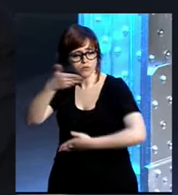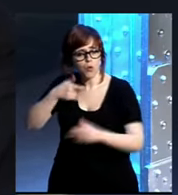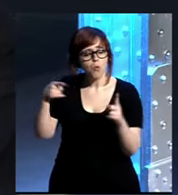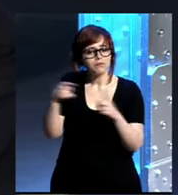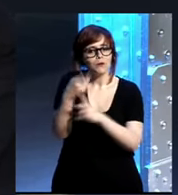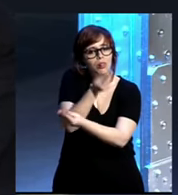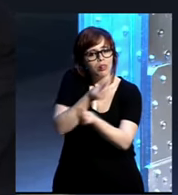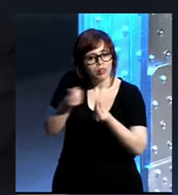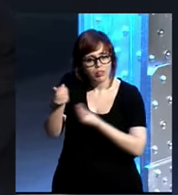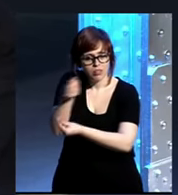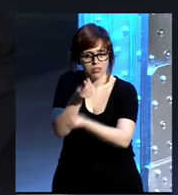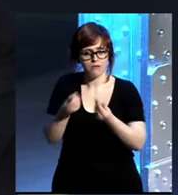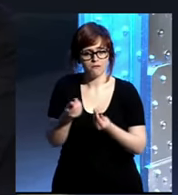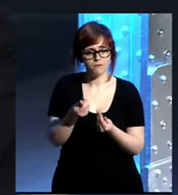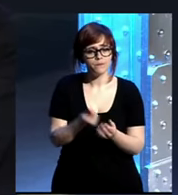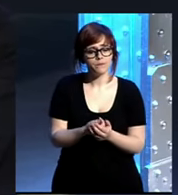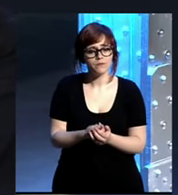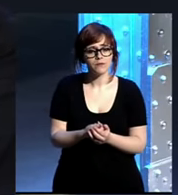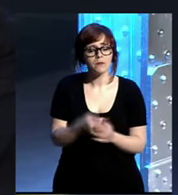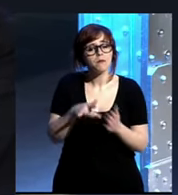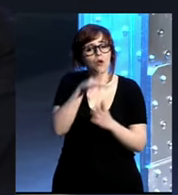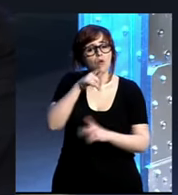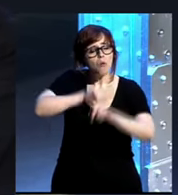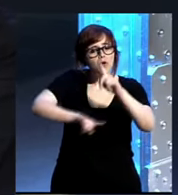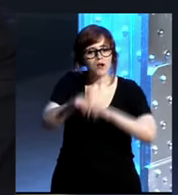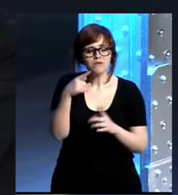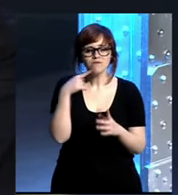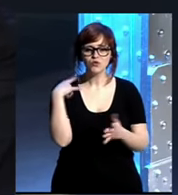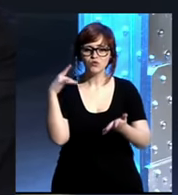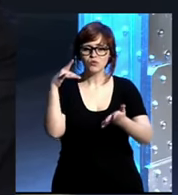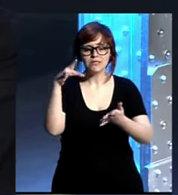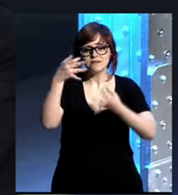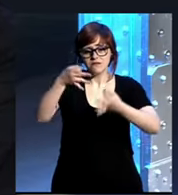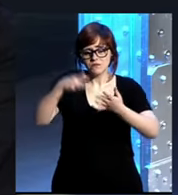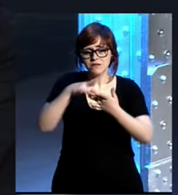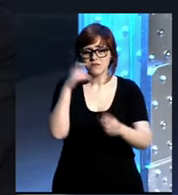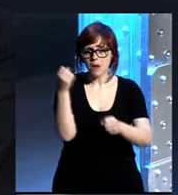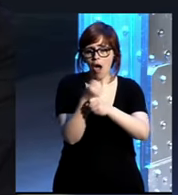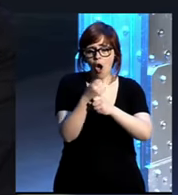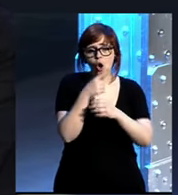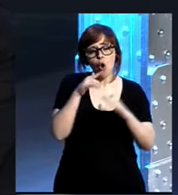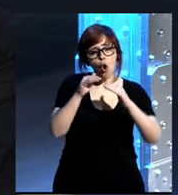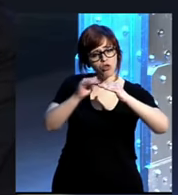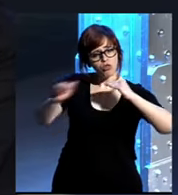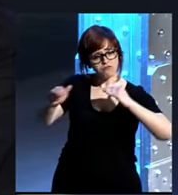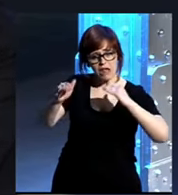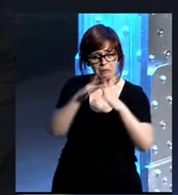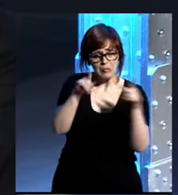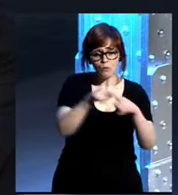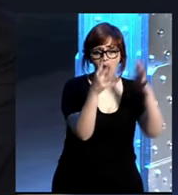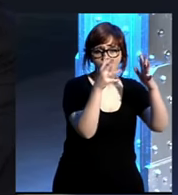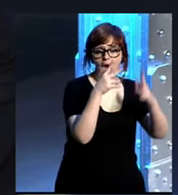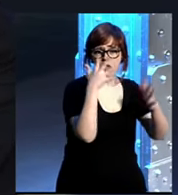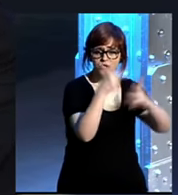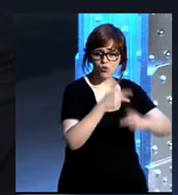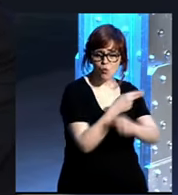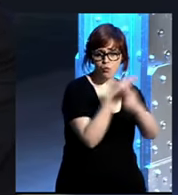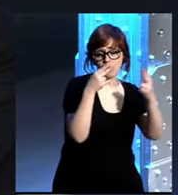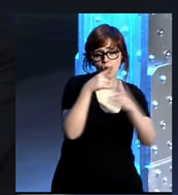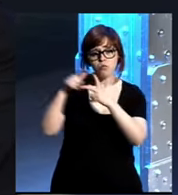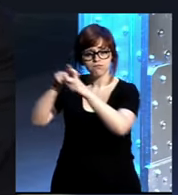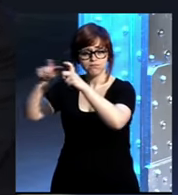creo que aquí la dificultad está muchas veces en el trabajo horizontal, sea de una administración pública, sea de una empresa, sea de lo que fuere. El trabajo horizontal